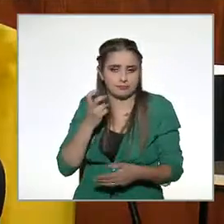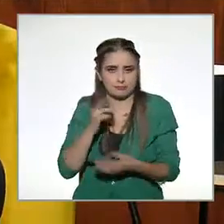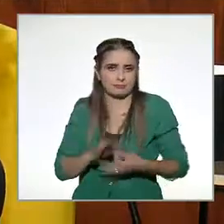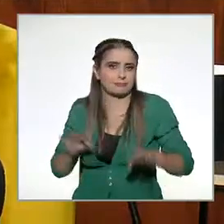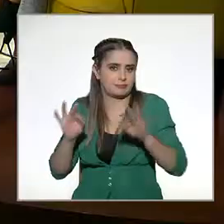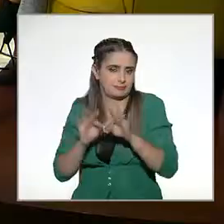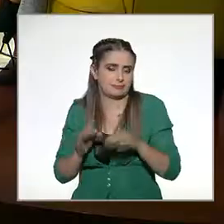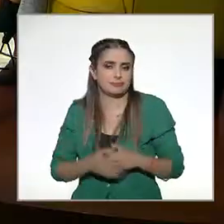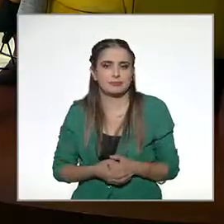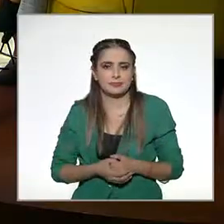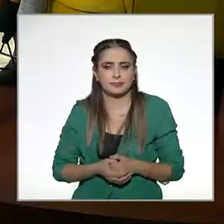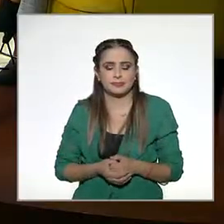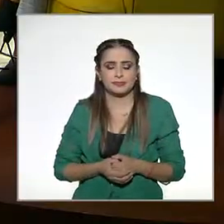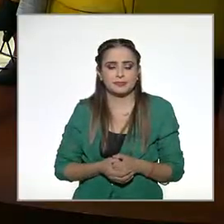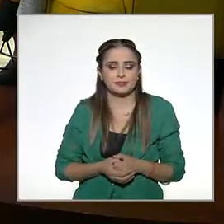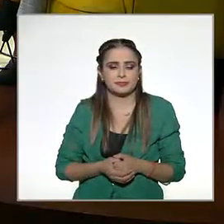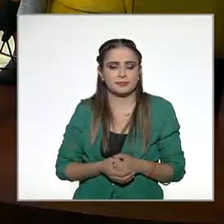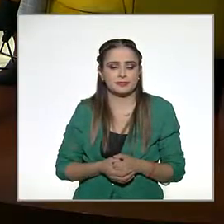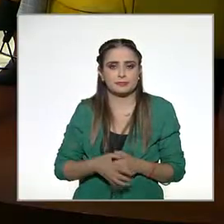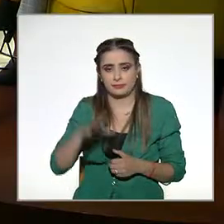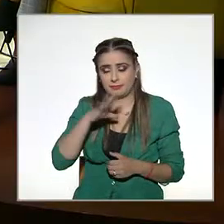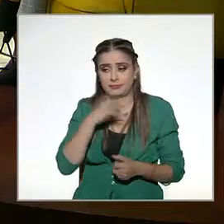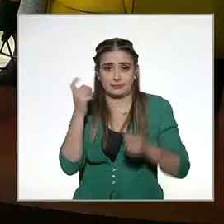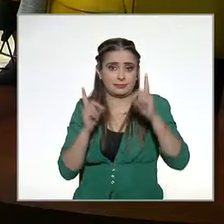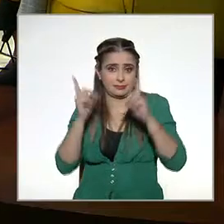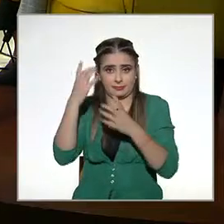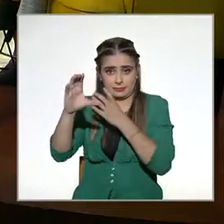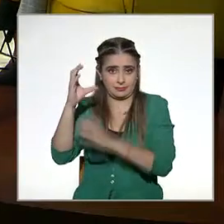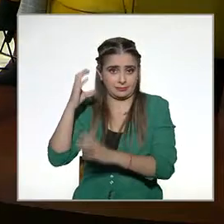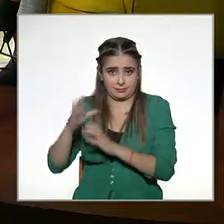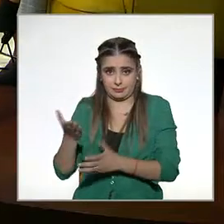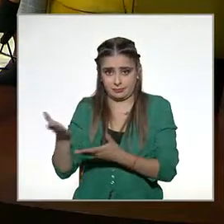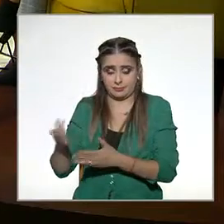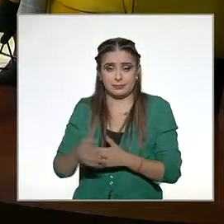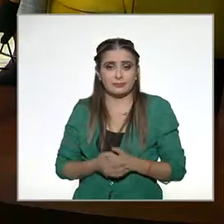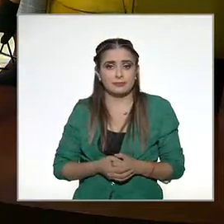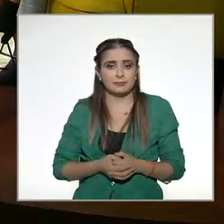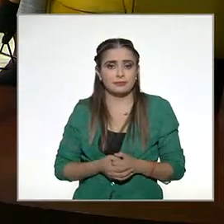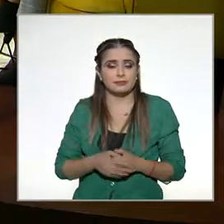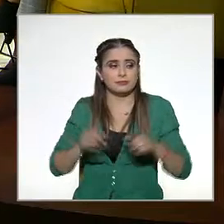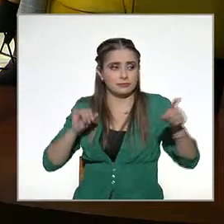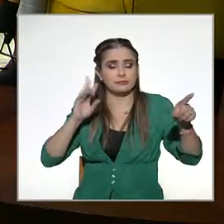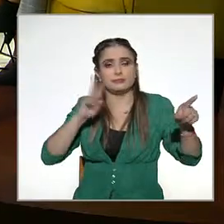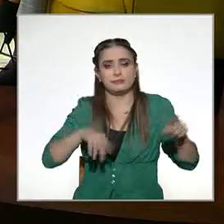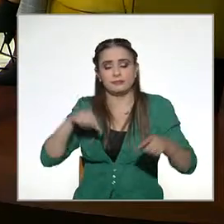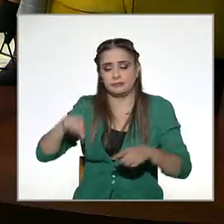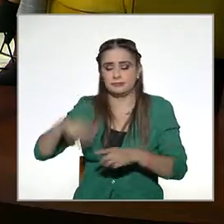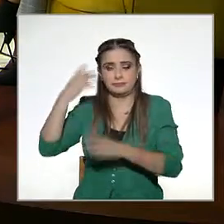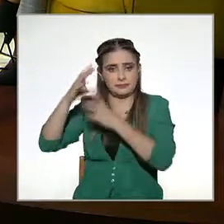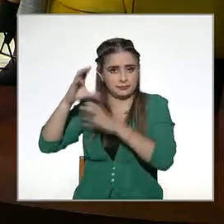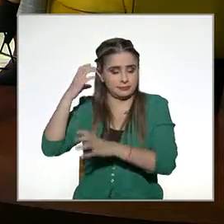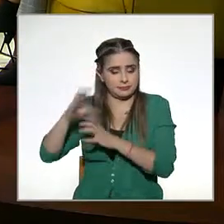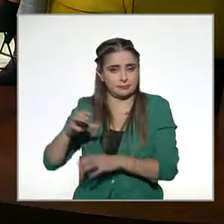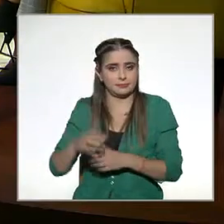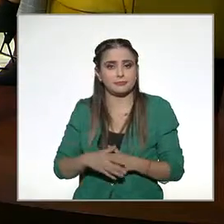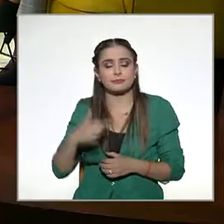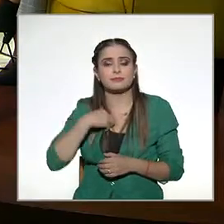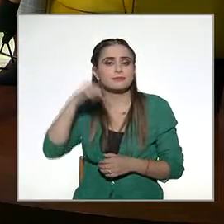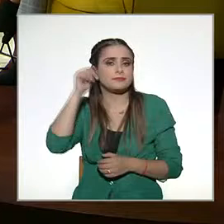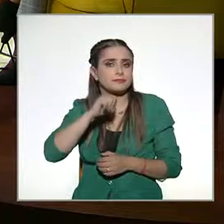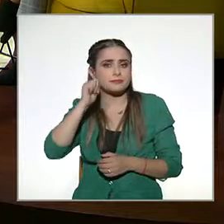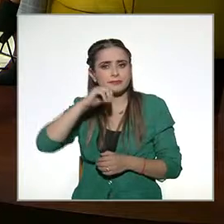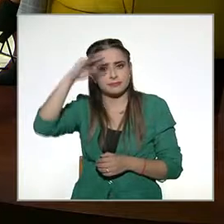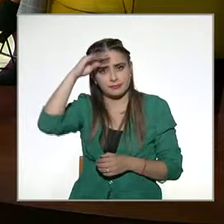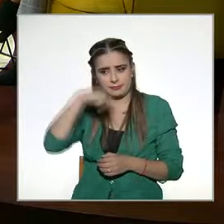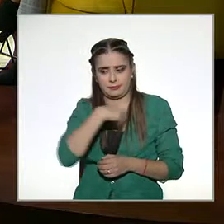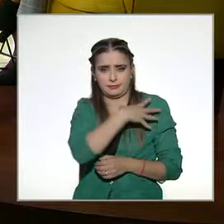dudas, hay algunas dudas. Así es, Marisa. De hecho, sobre esto que dices, Miriam, un papá justo nos escribió y nos dijo, yo siempre pensé que uno de